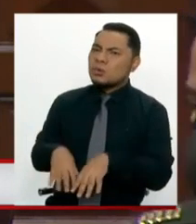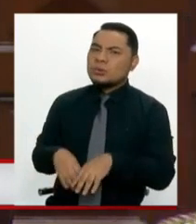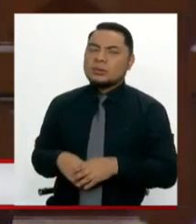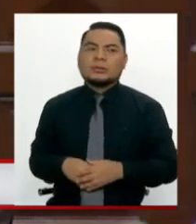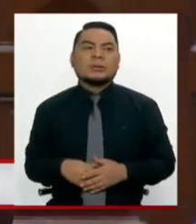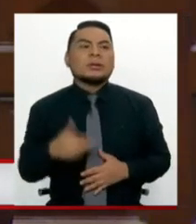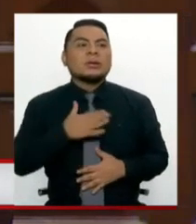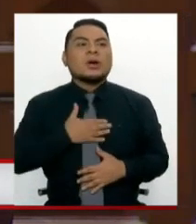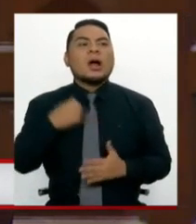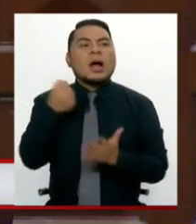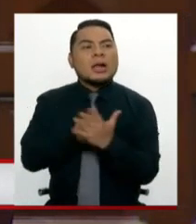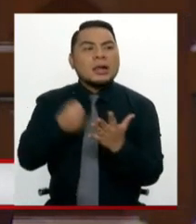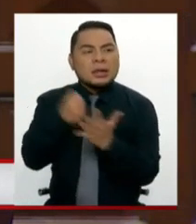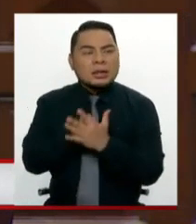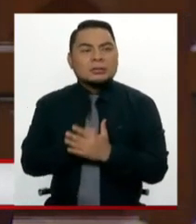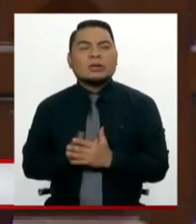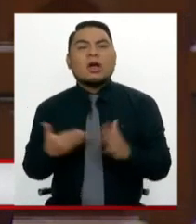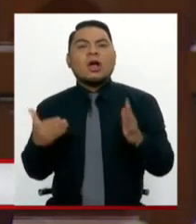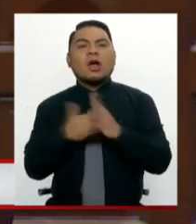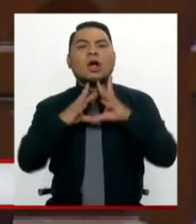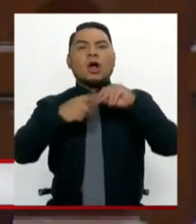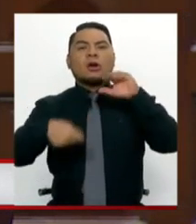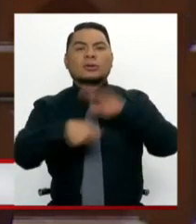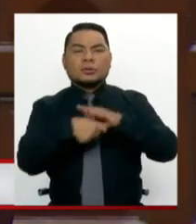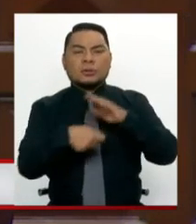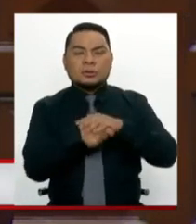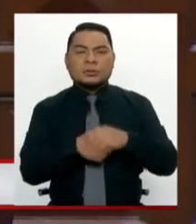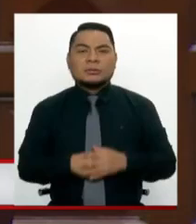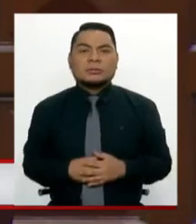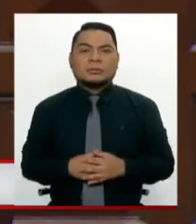Hacer una lucha frontal contra la corrupción.